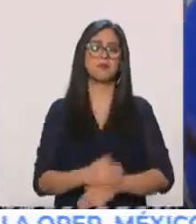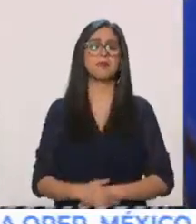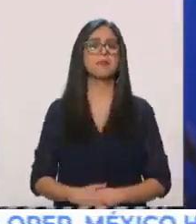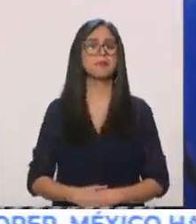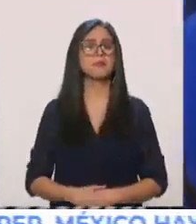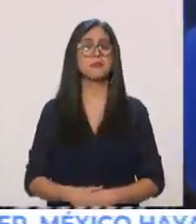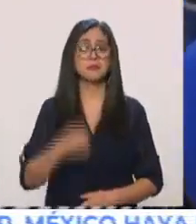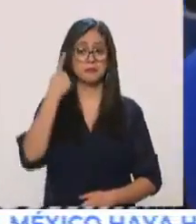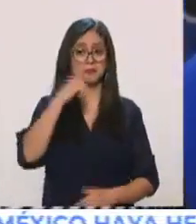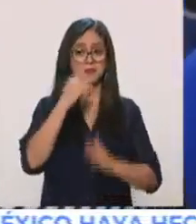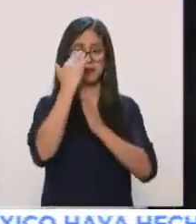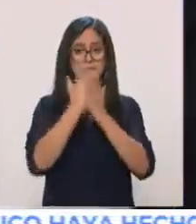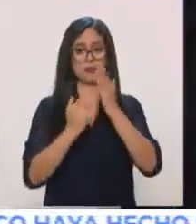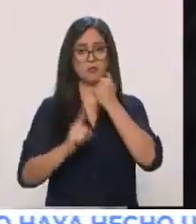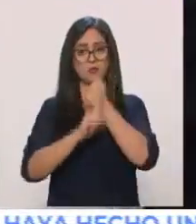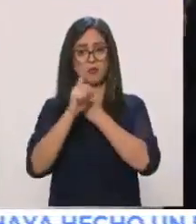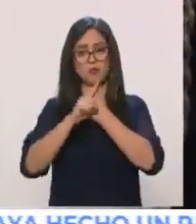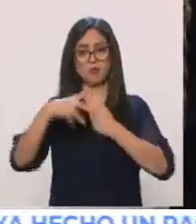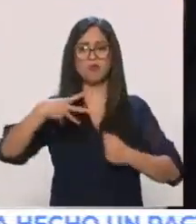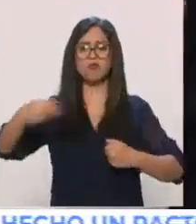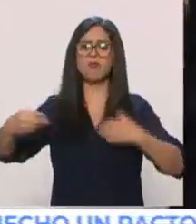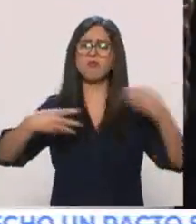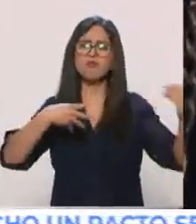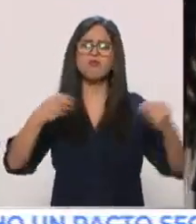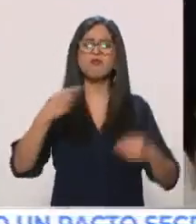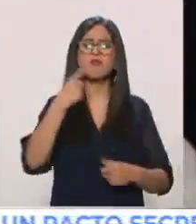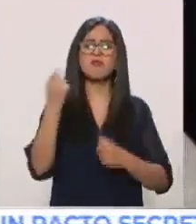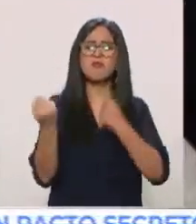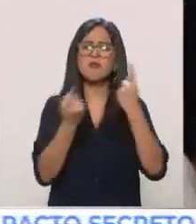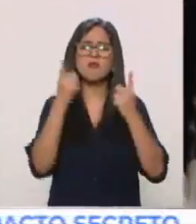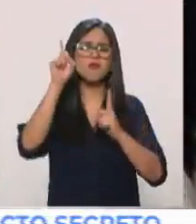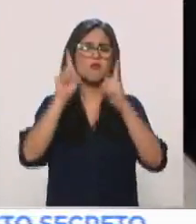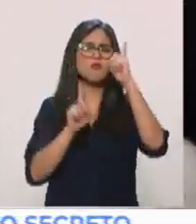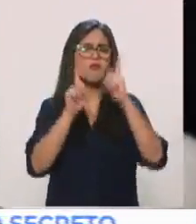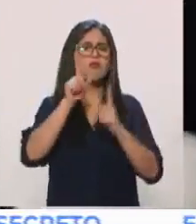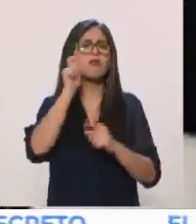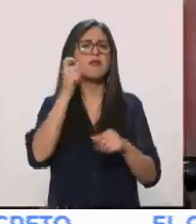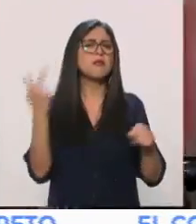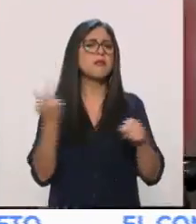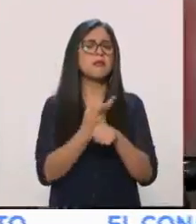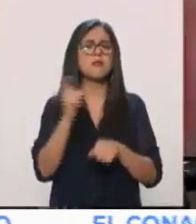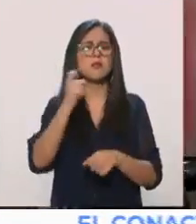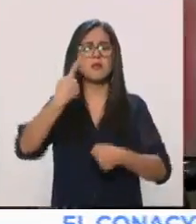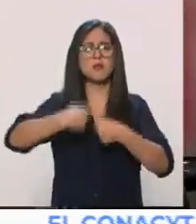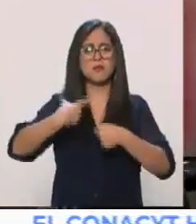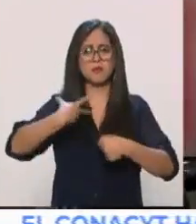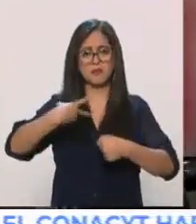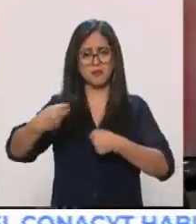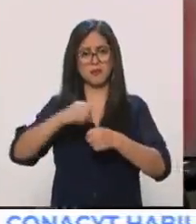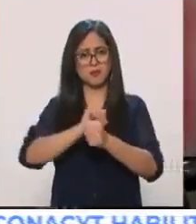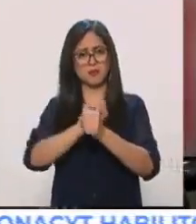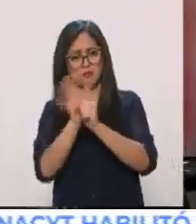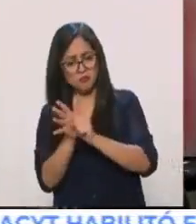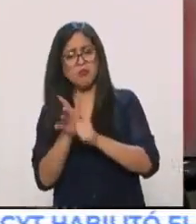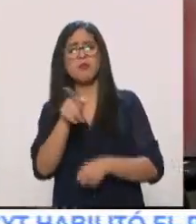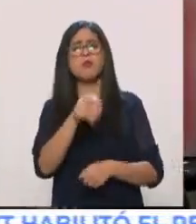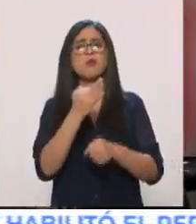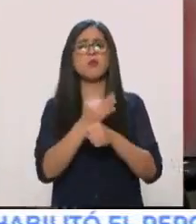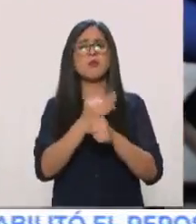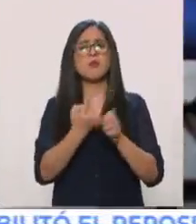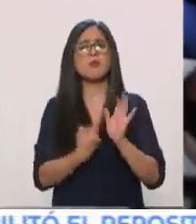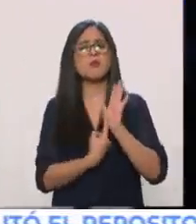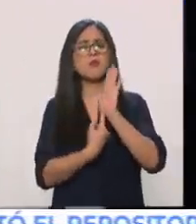Para reducir los riesgos de contagio y disminuir las dudas de mujeres embarazadas sobre el coronavirus, la Secretaría de Salud lanzó el lineamiento para